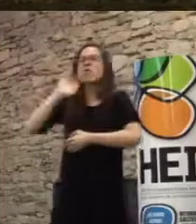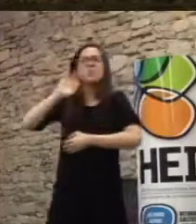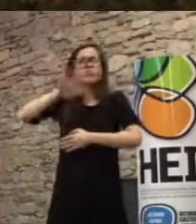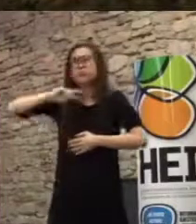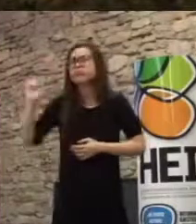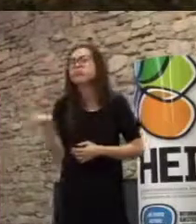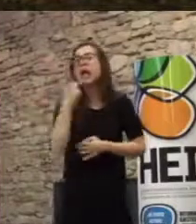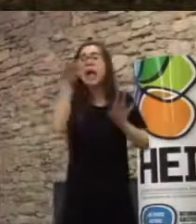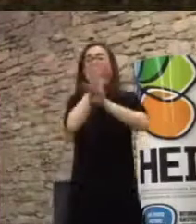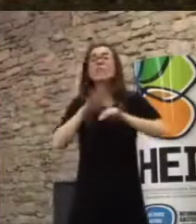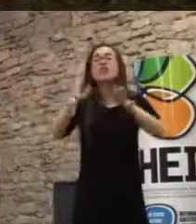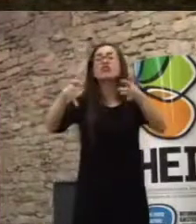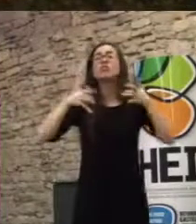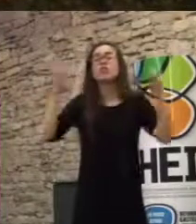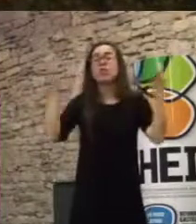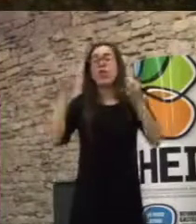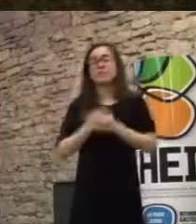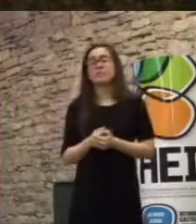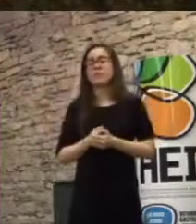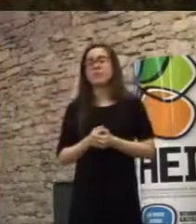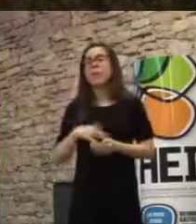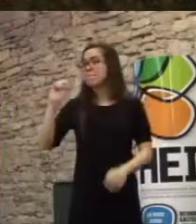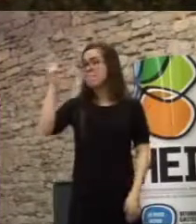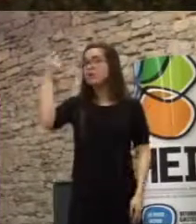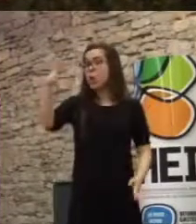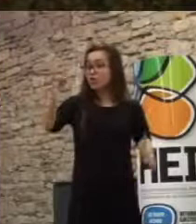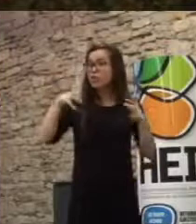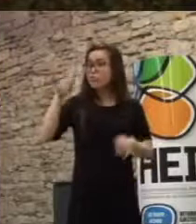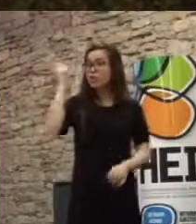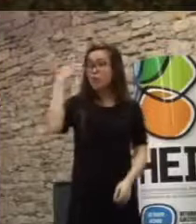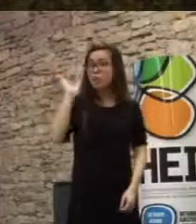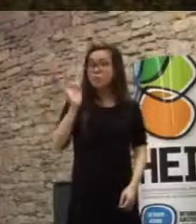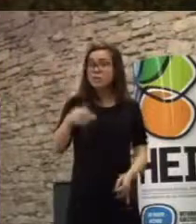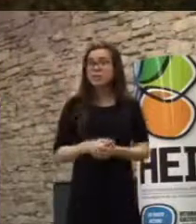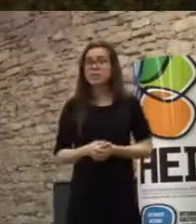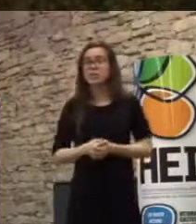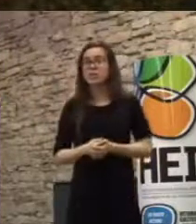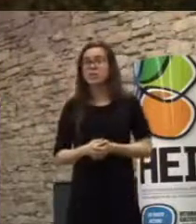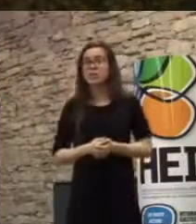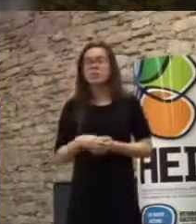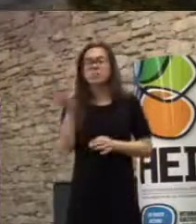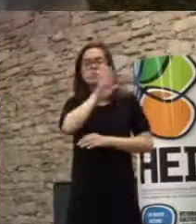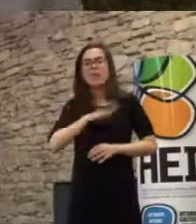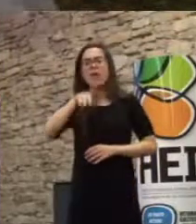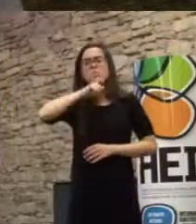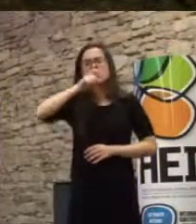conseguido al final cuando los logrados has conseguido una victoria si los hay una victoria si lo que parecía muy difícil la raya es las conseguir las victorias